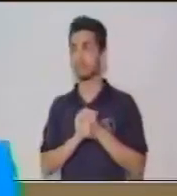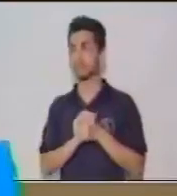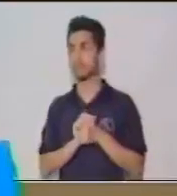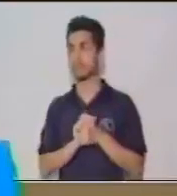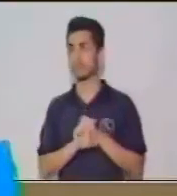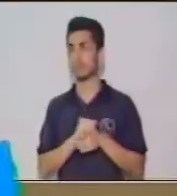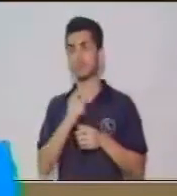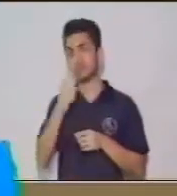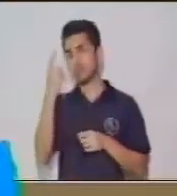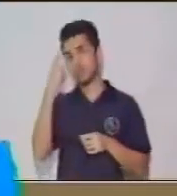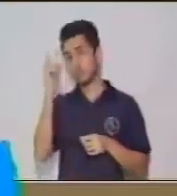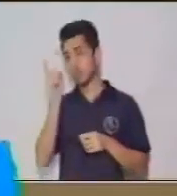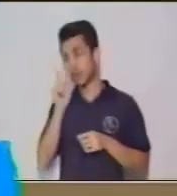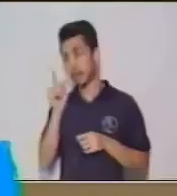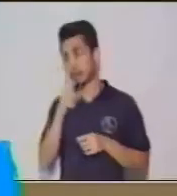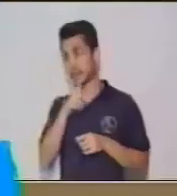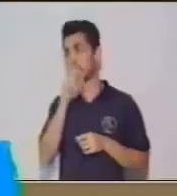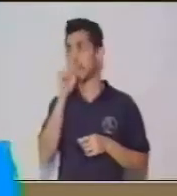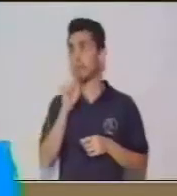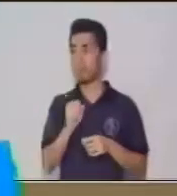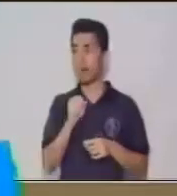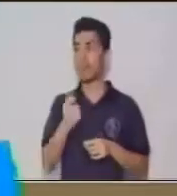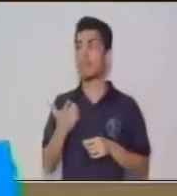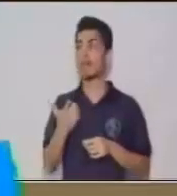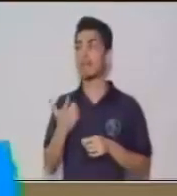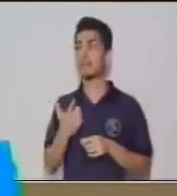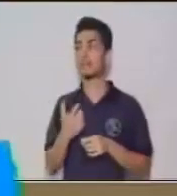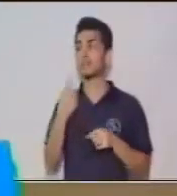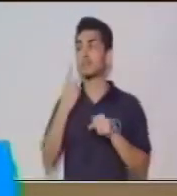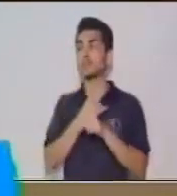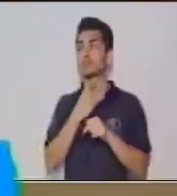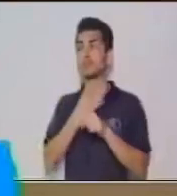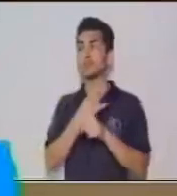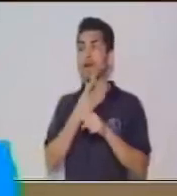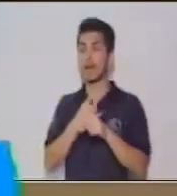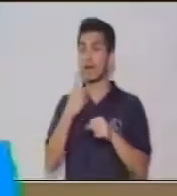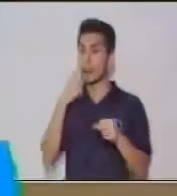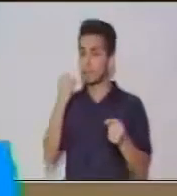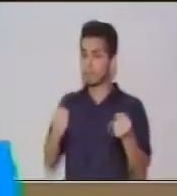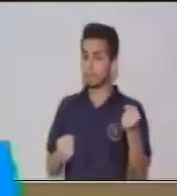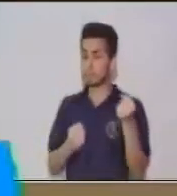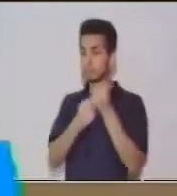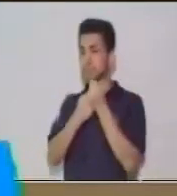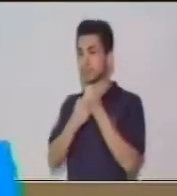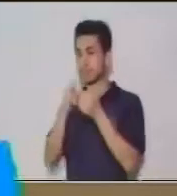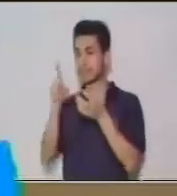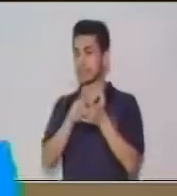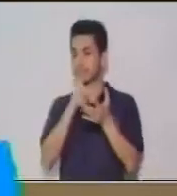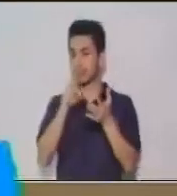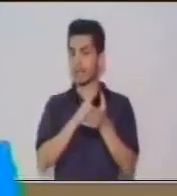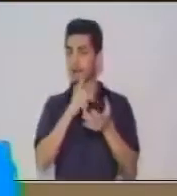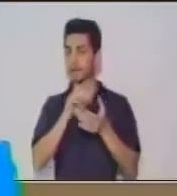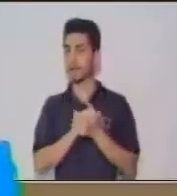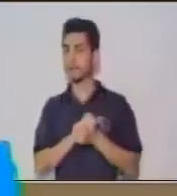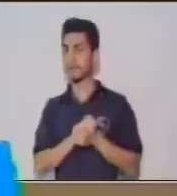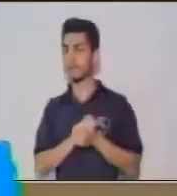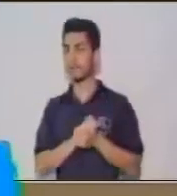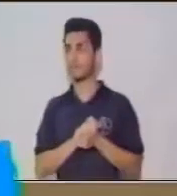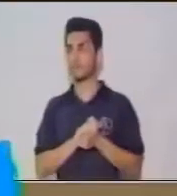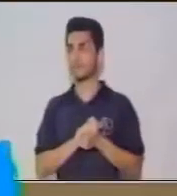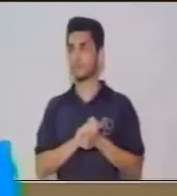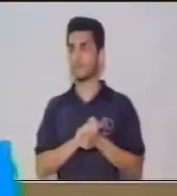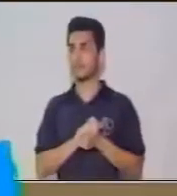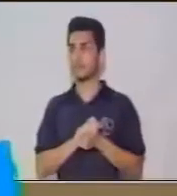no sabe, le vuelvo y repito, puede hacer uso, afianzarse del diccionario. En la